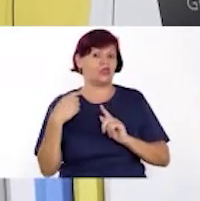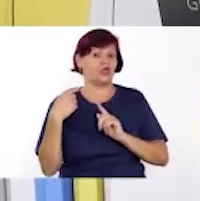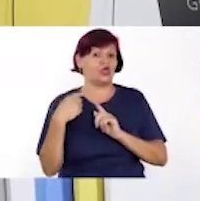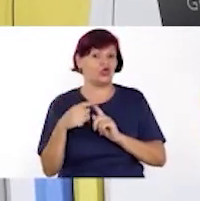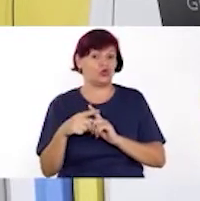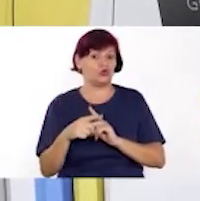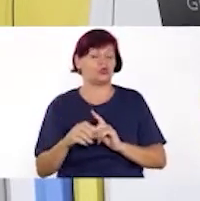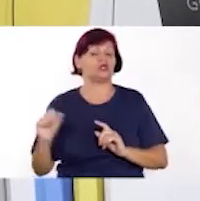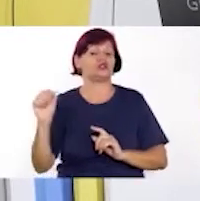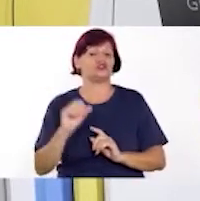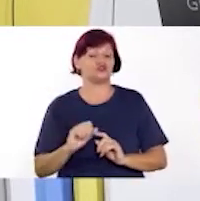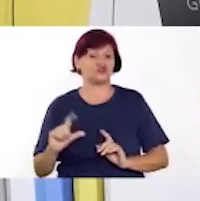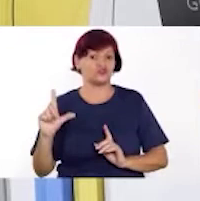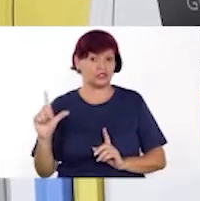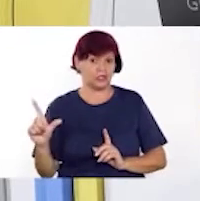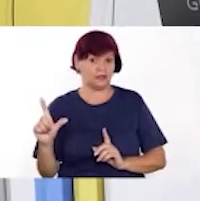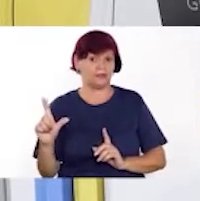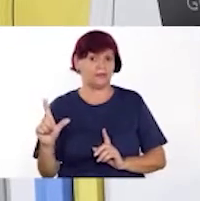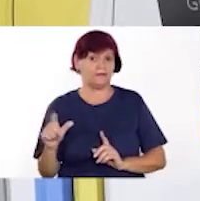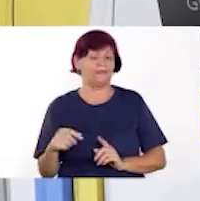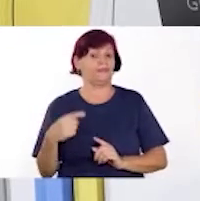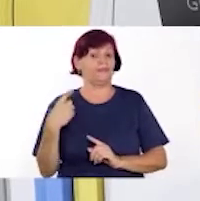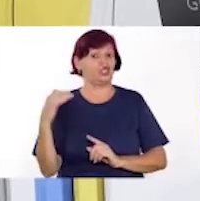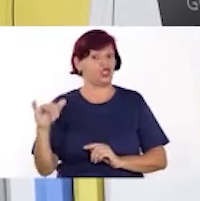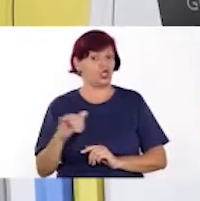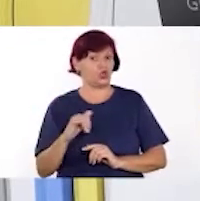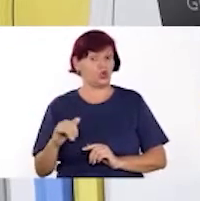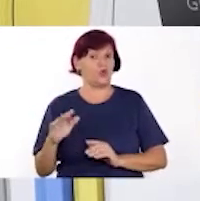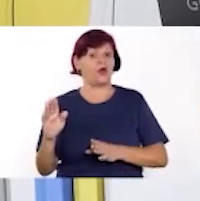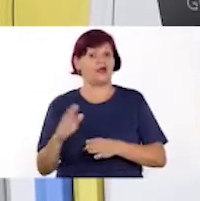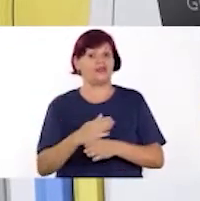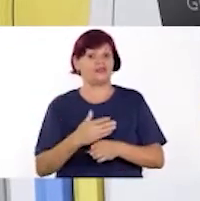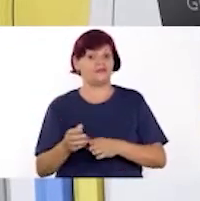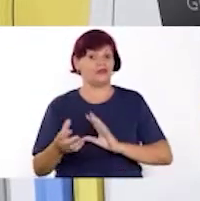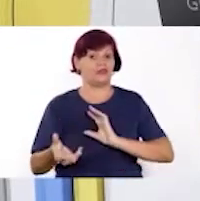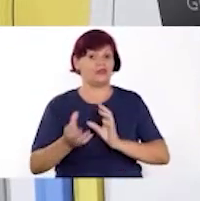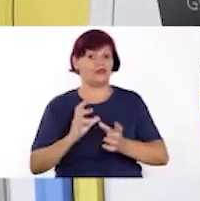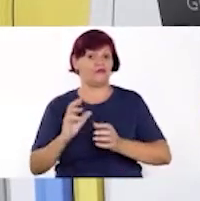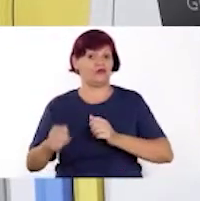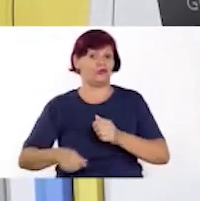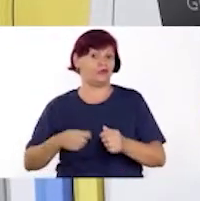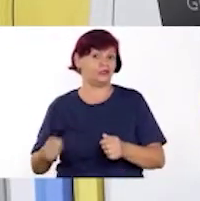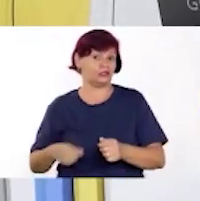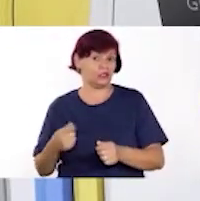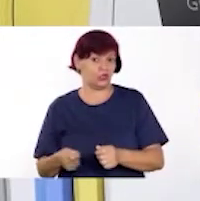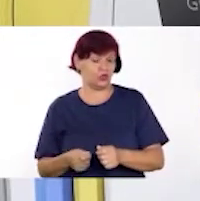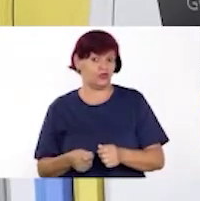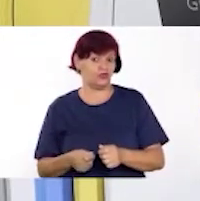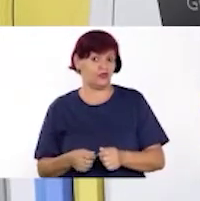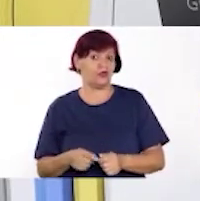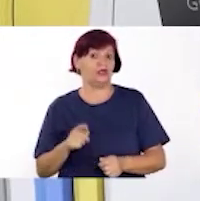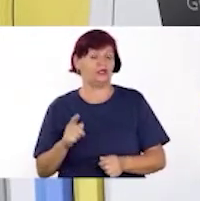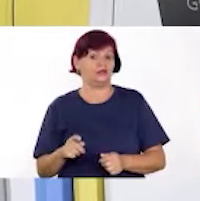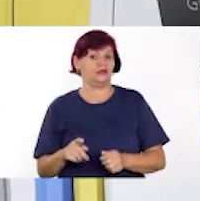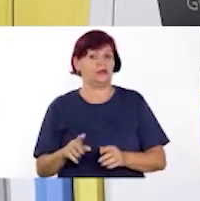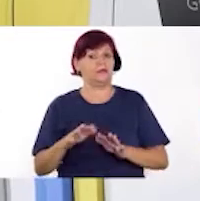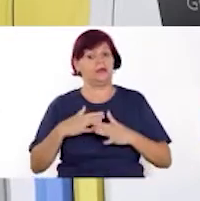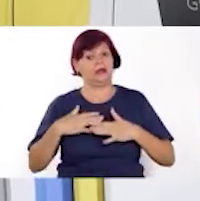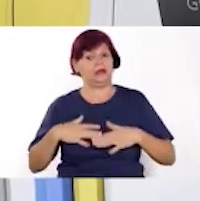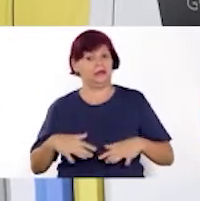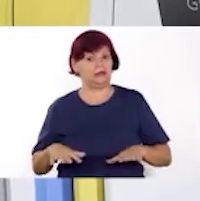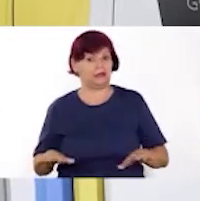tendencia que es marcadamente socialista. Igualmente se van a dar diferentes métodos de lucha. Así